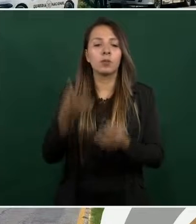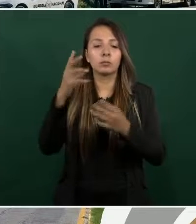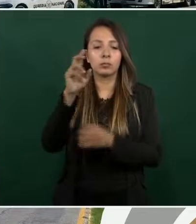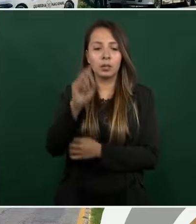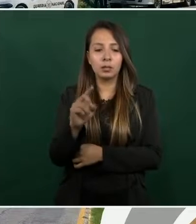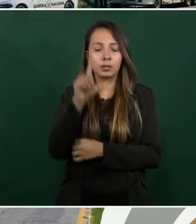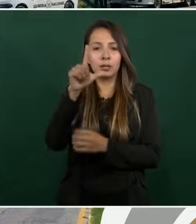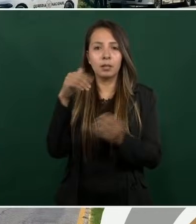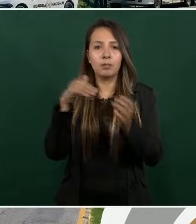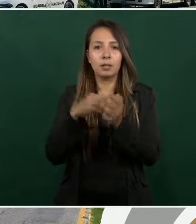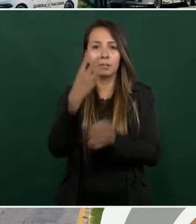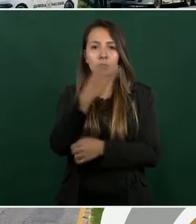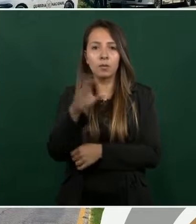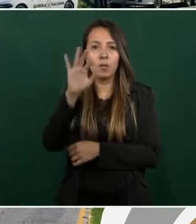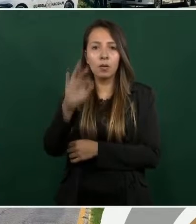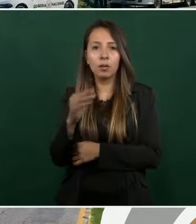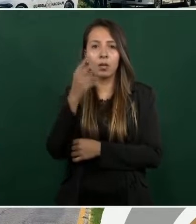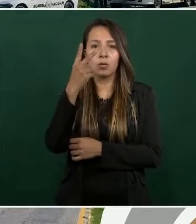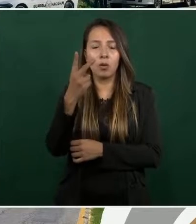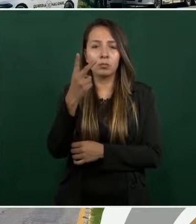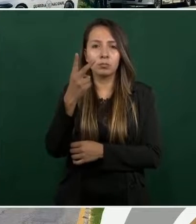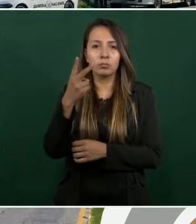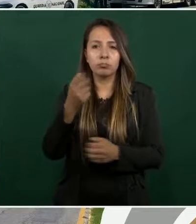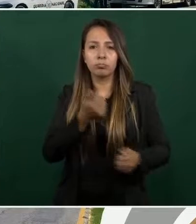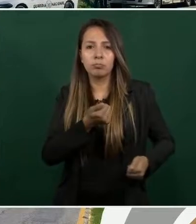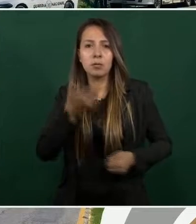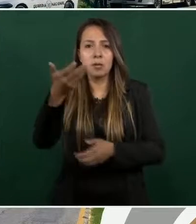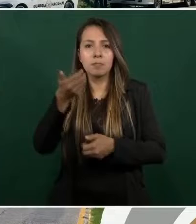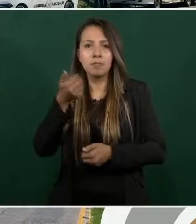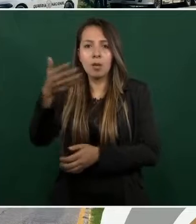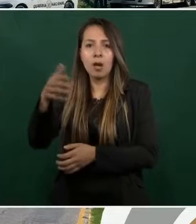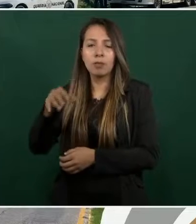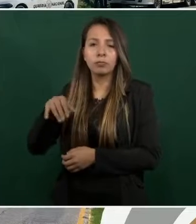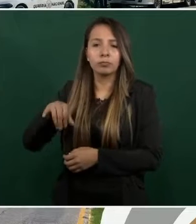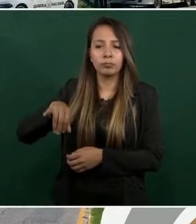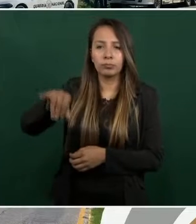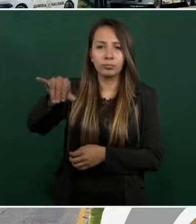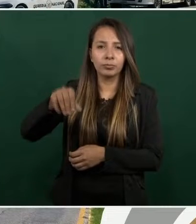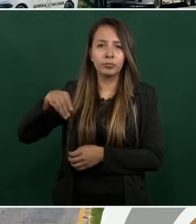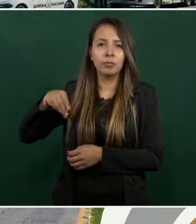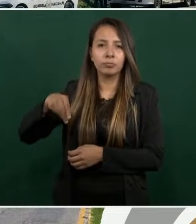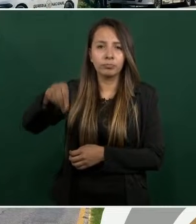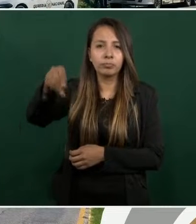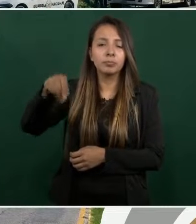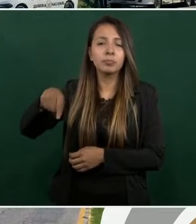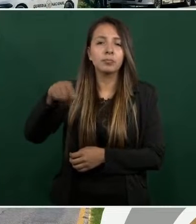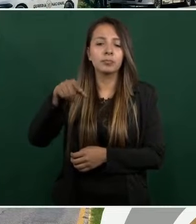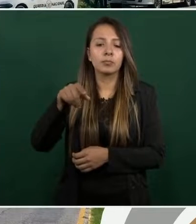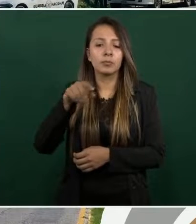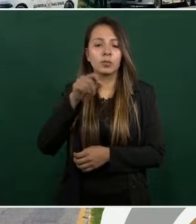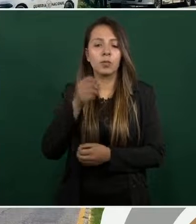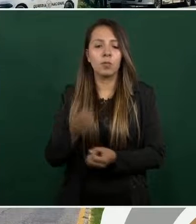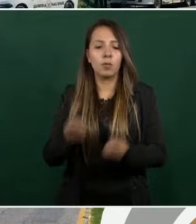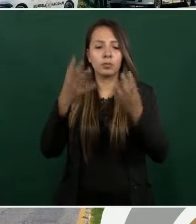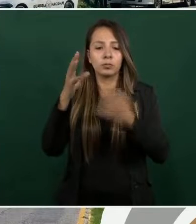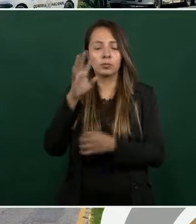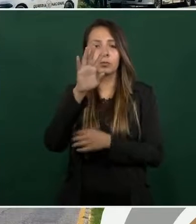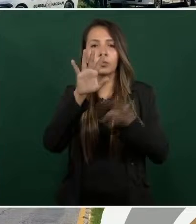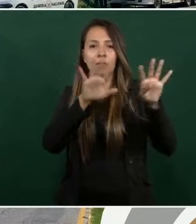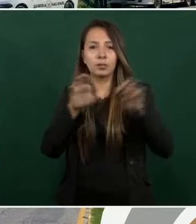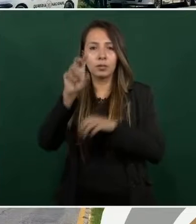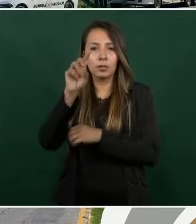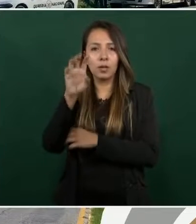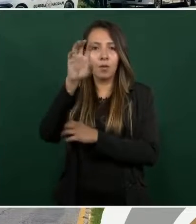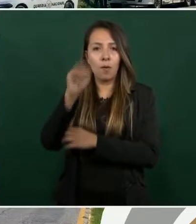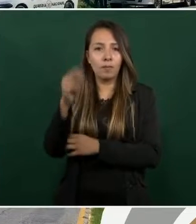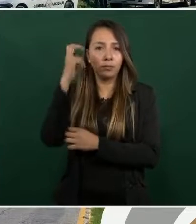37.342 toneladas de fertilizantes en 939 viajes. En esta ocasión, aparte de los puertos